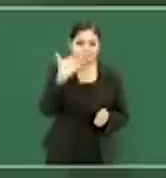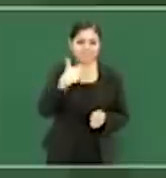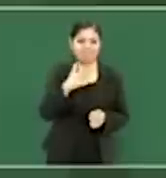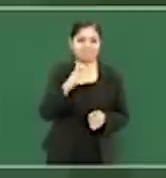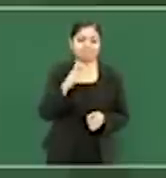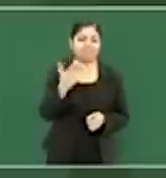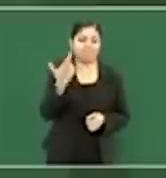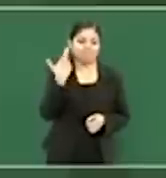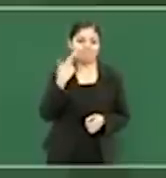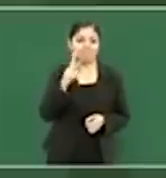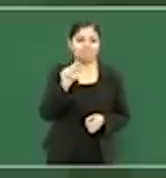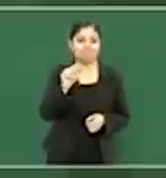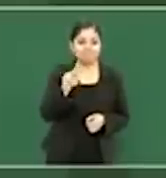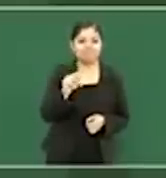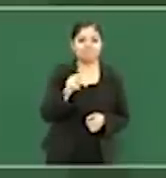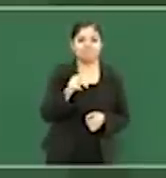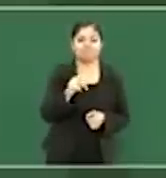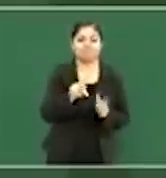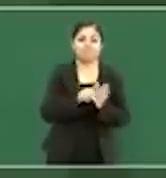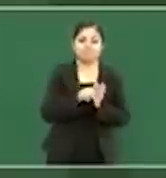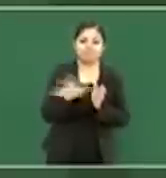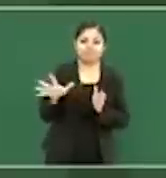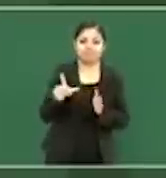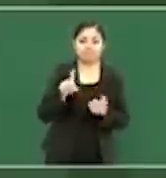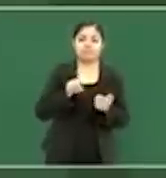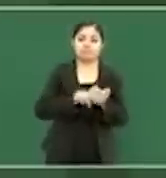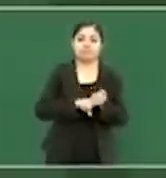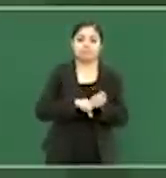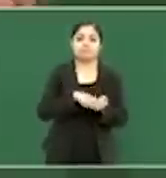se regula con la prensa.